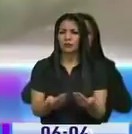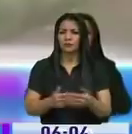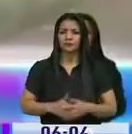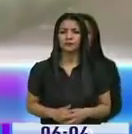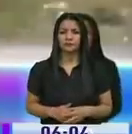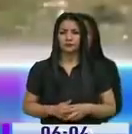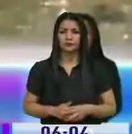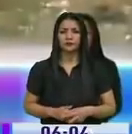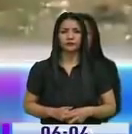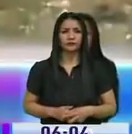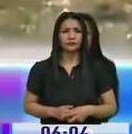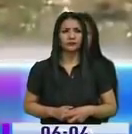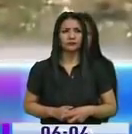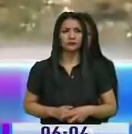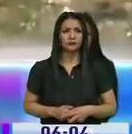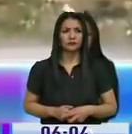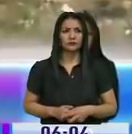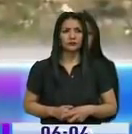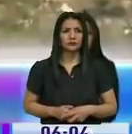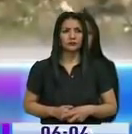en quito informó iván casa men